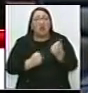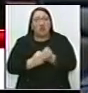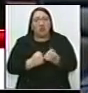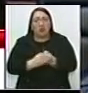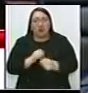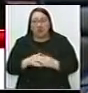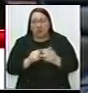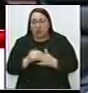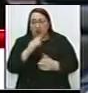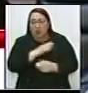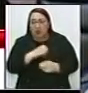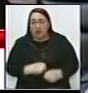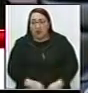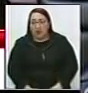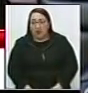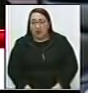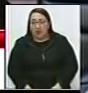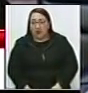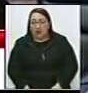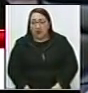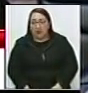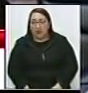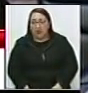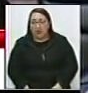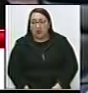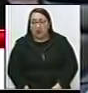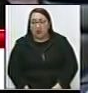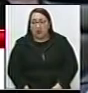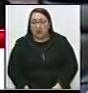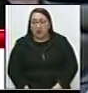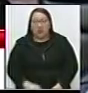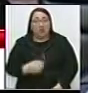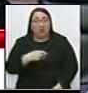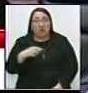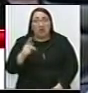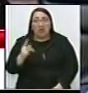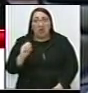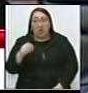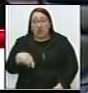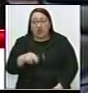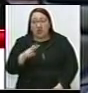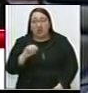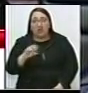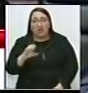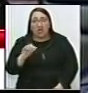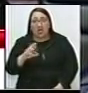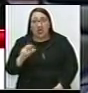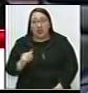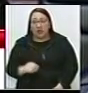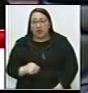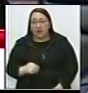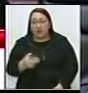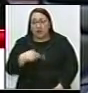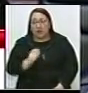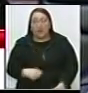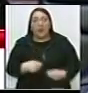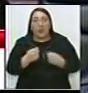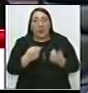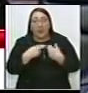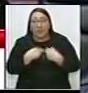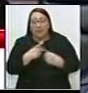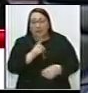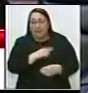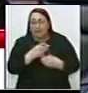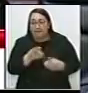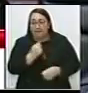colaborativa con el gobierno que sea, el de Pedro Pablo Kuczynski o este de Vizcarra. Le hemos entregado facultades